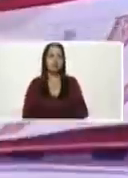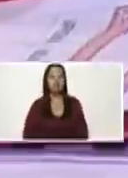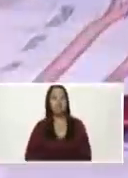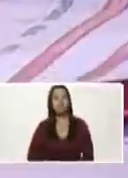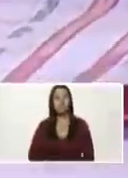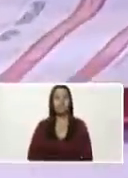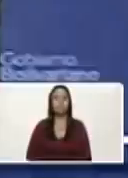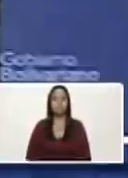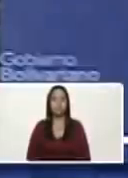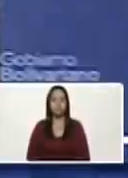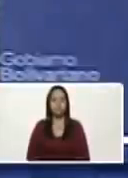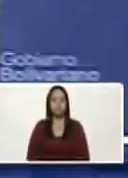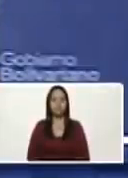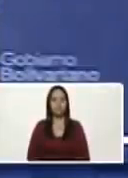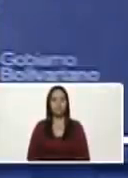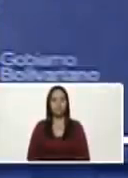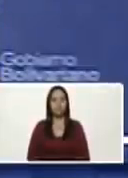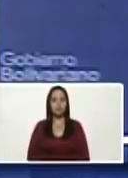La